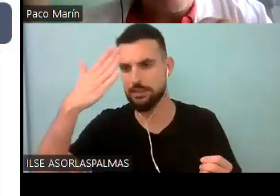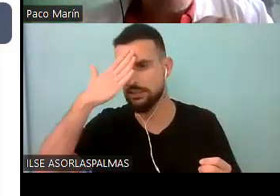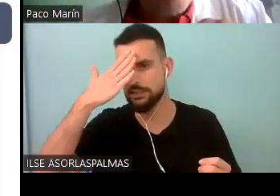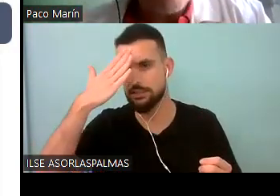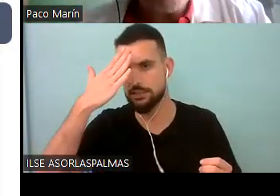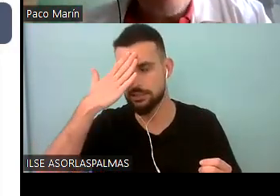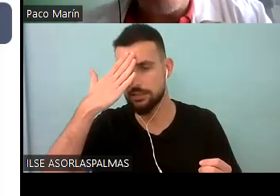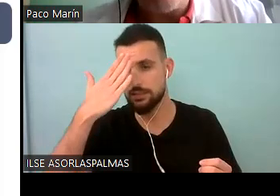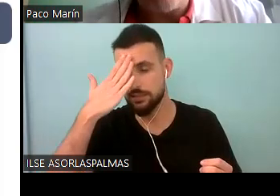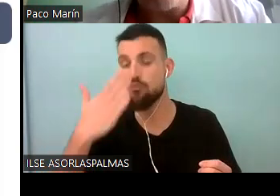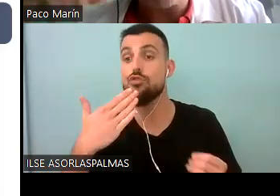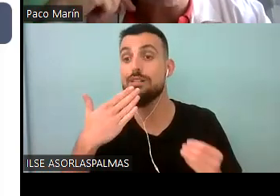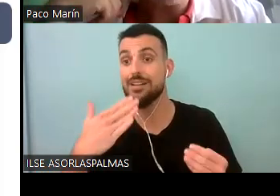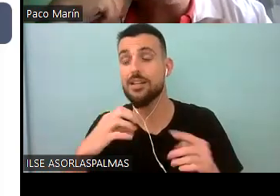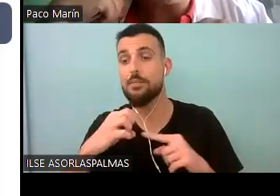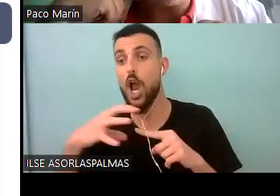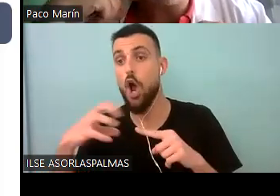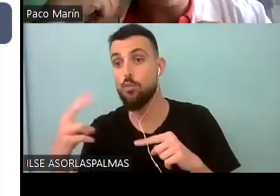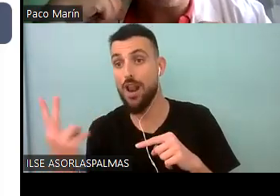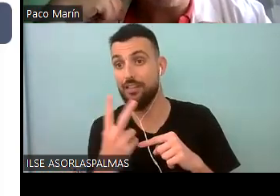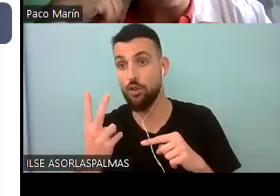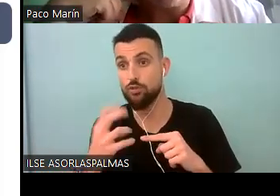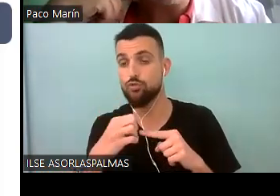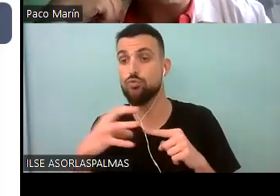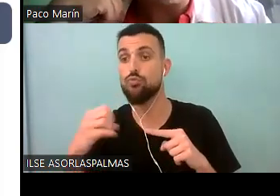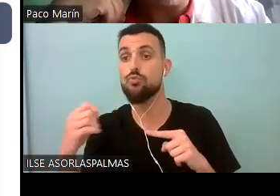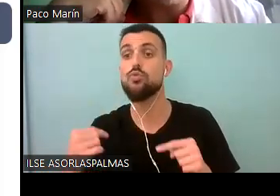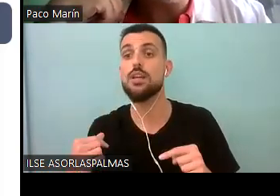la paratohormona, que es una hormona producida por las